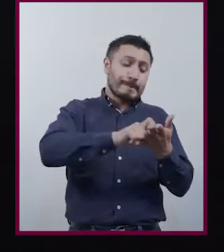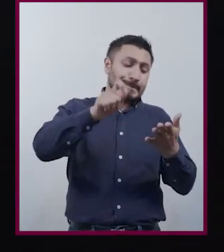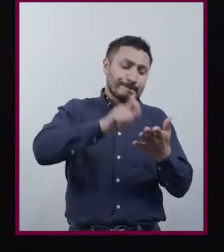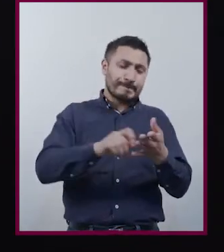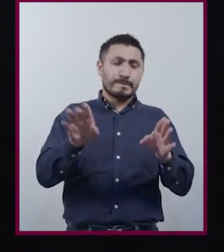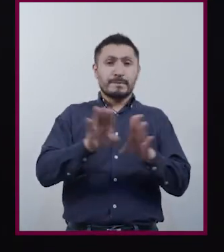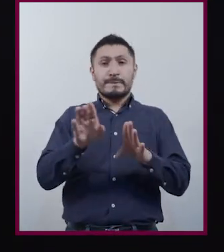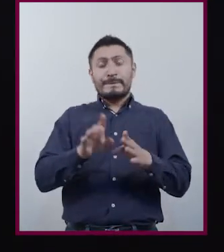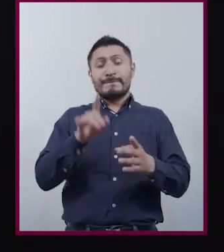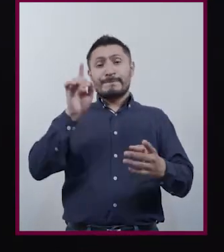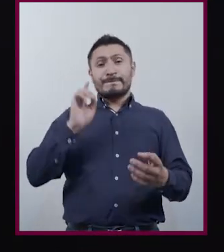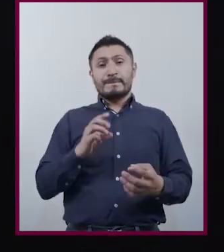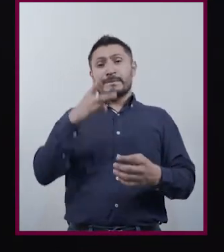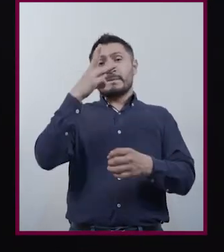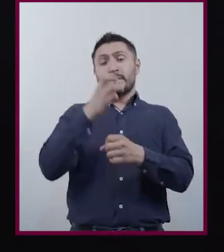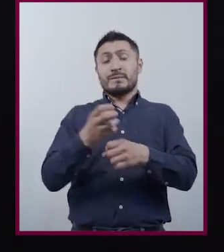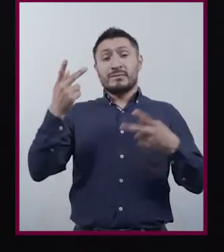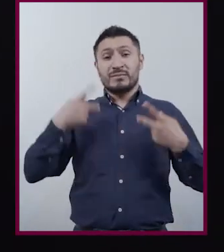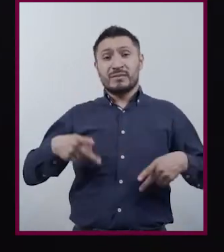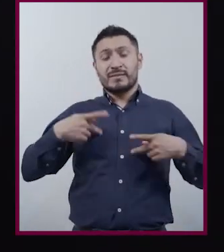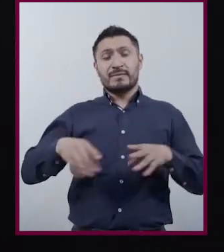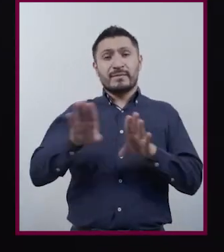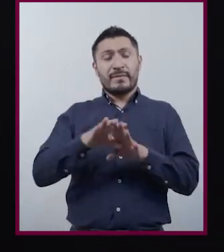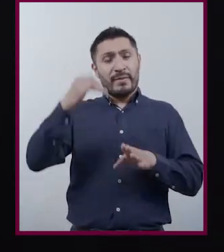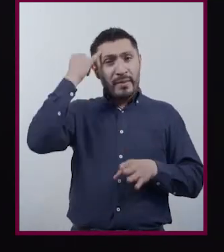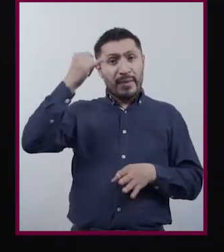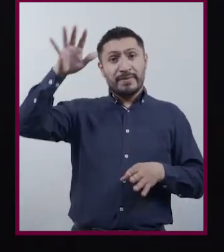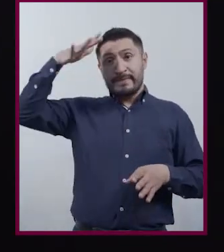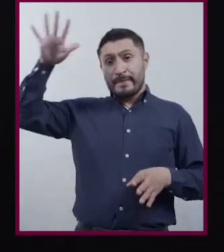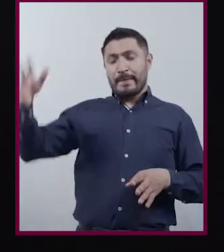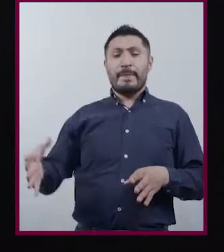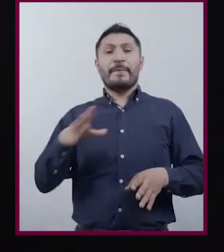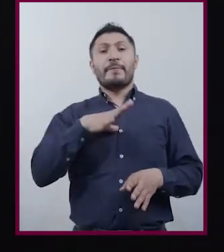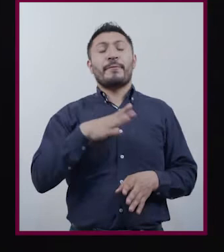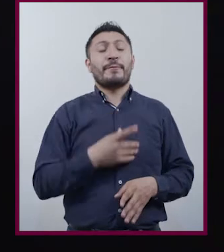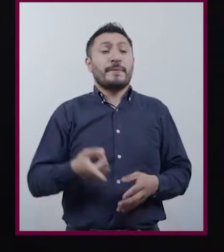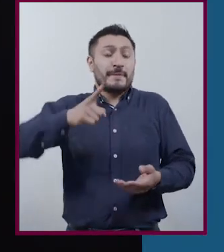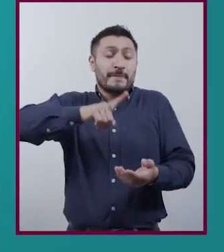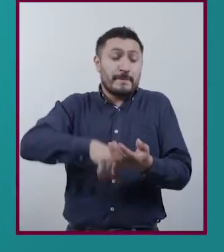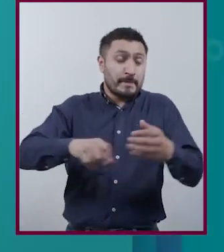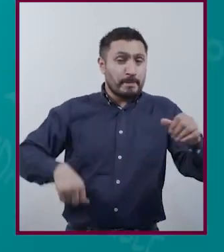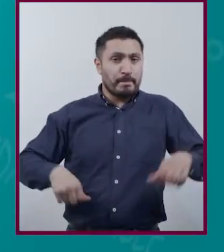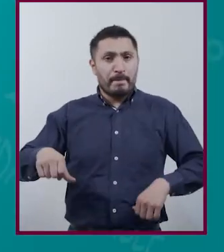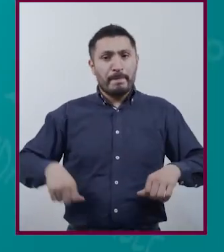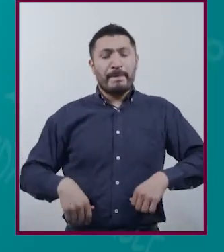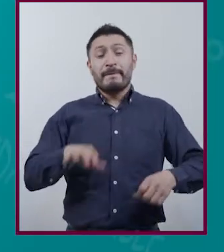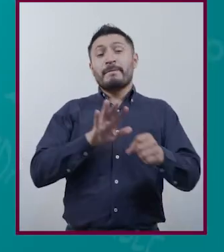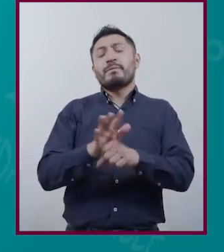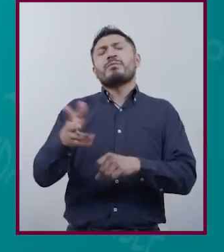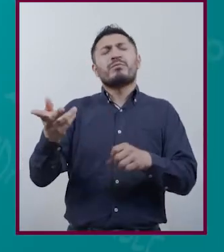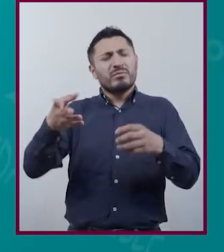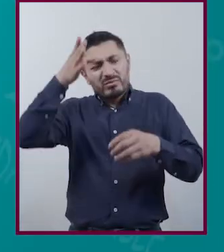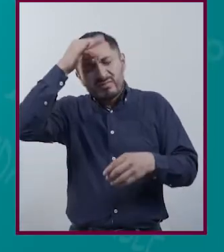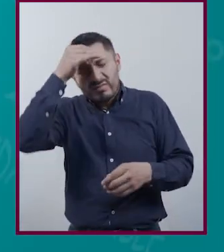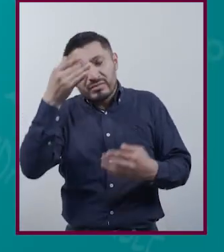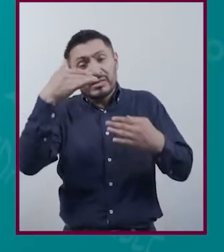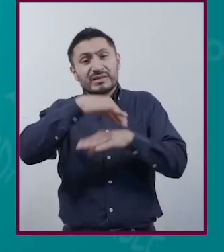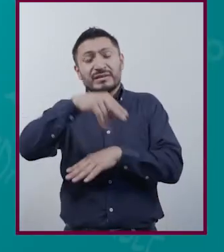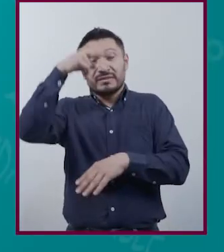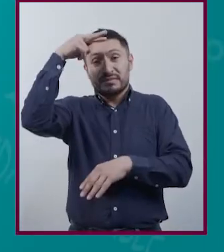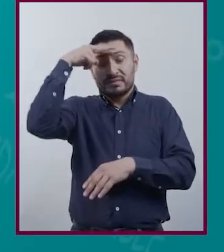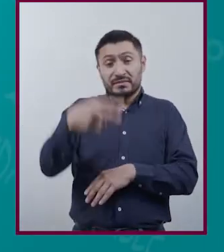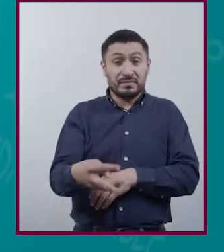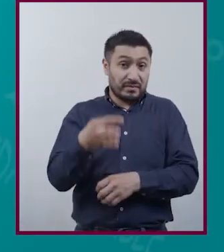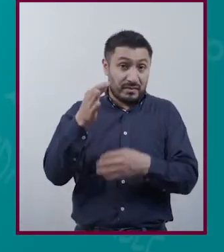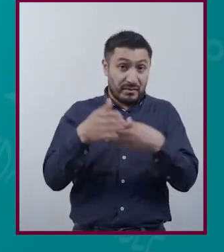tercera persona, desde la óptica de los adultos, y en ella se sitúa el núcleo de la acción. ¿Qué podemos aprender sobre el México